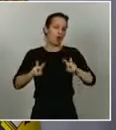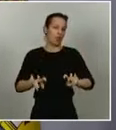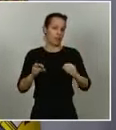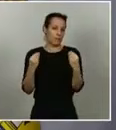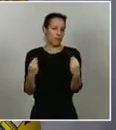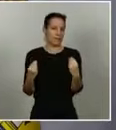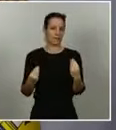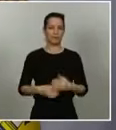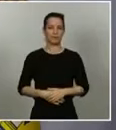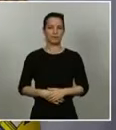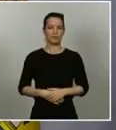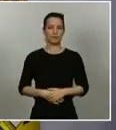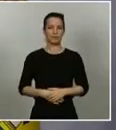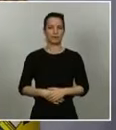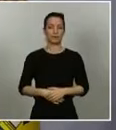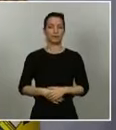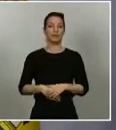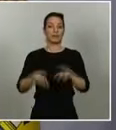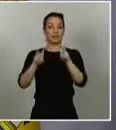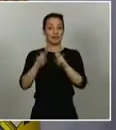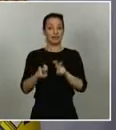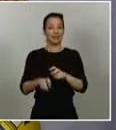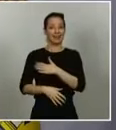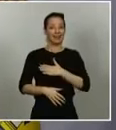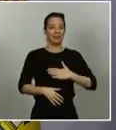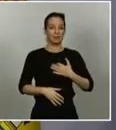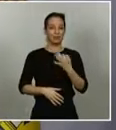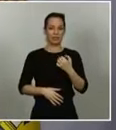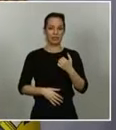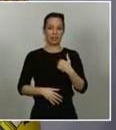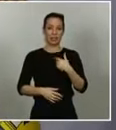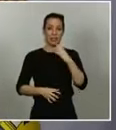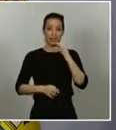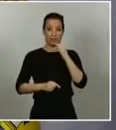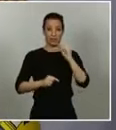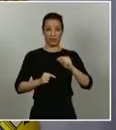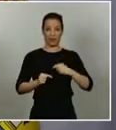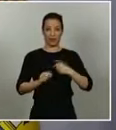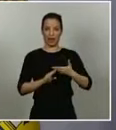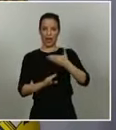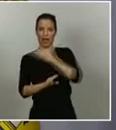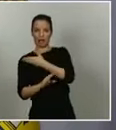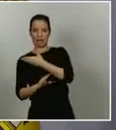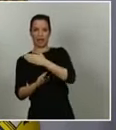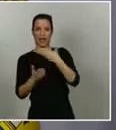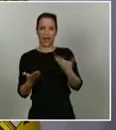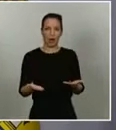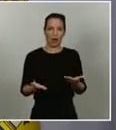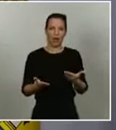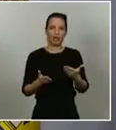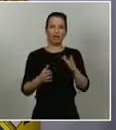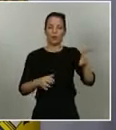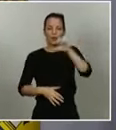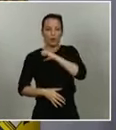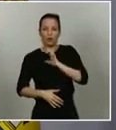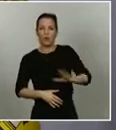ofrecer estimaciones de la prevalencia de la infección pasada y presente hasta el nivel de provincia, tratando de proporcionar información